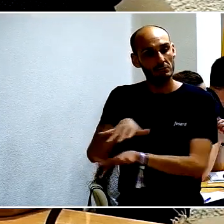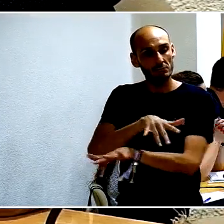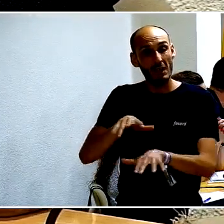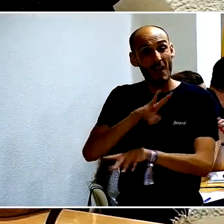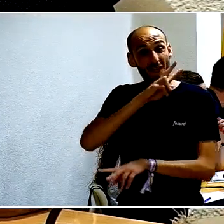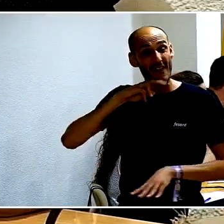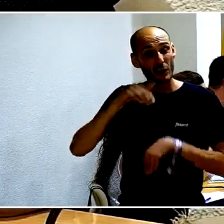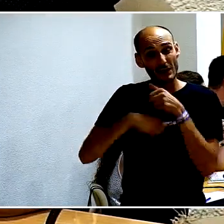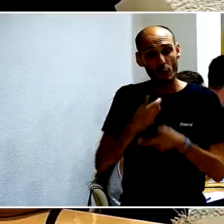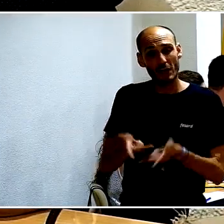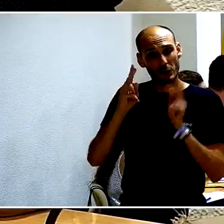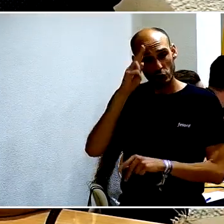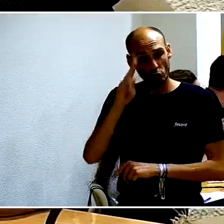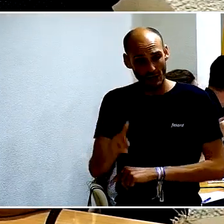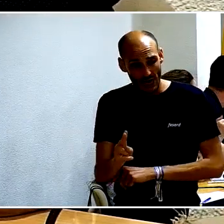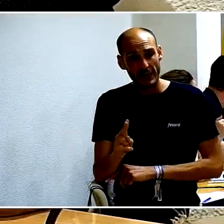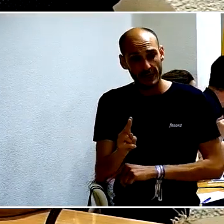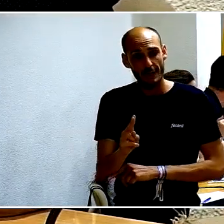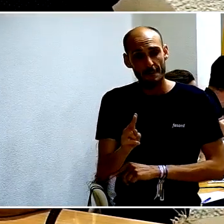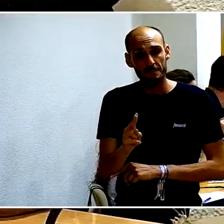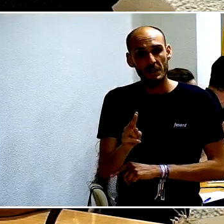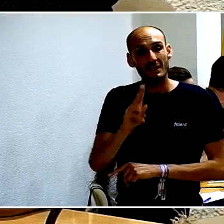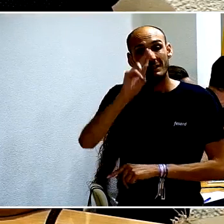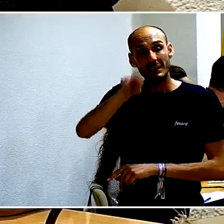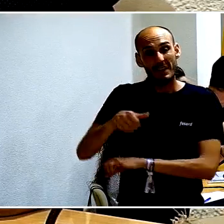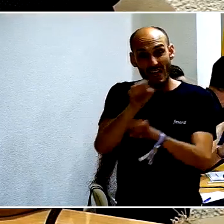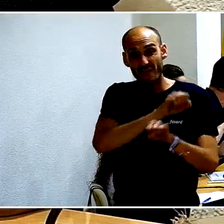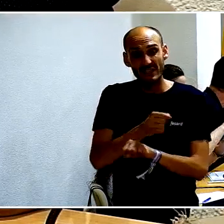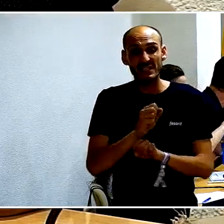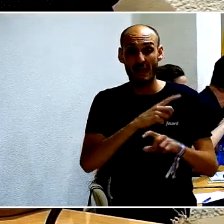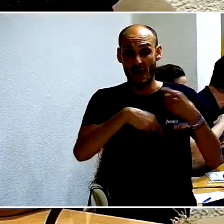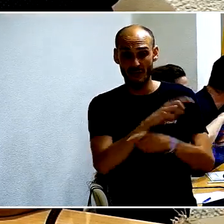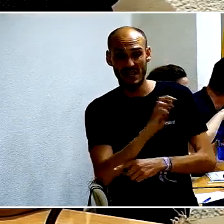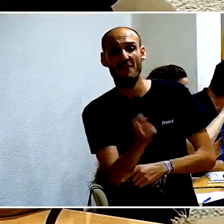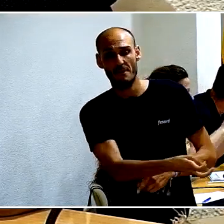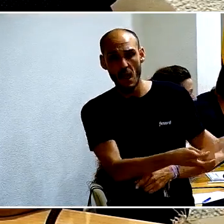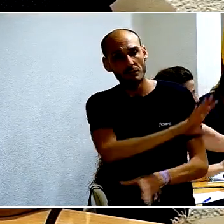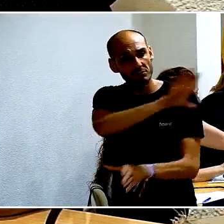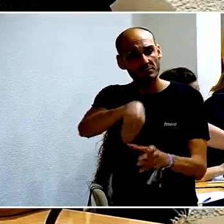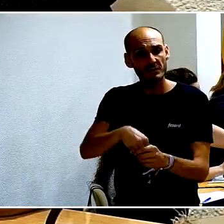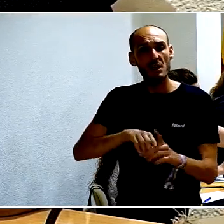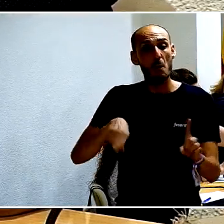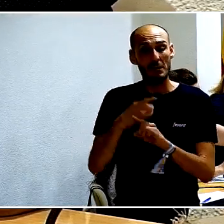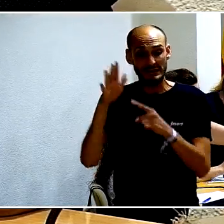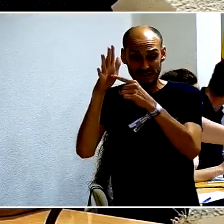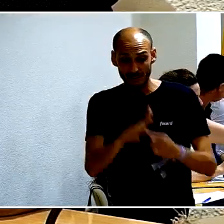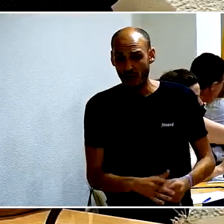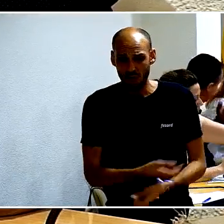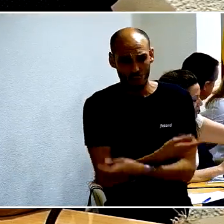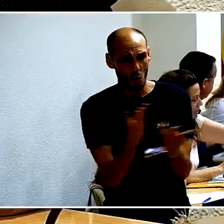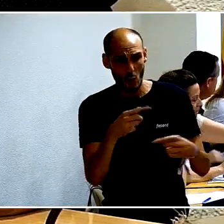democráticos y de tolerancia, donde se incluya la defensa de la diversidad familiar y luchando contra cualquier tipo de discriminación que pueda sufrir las